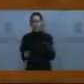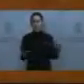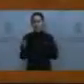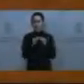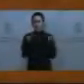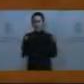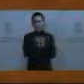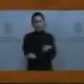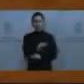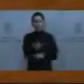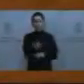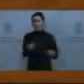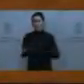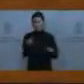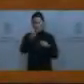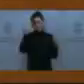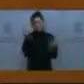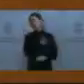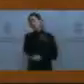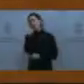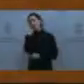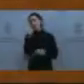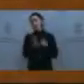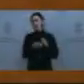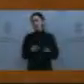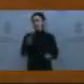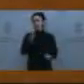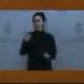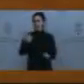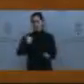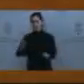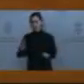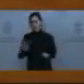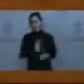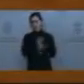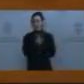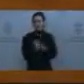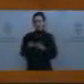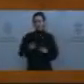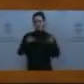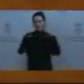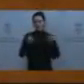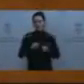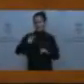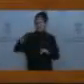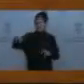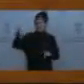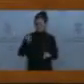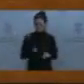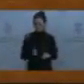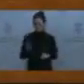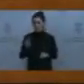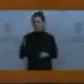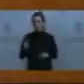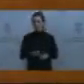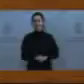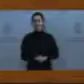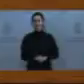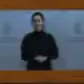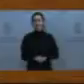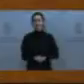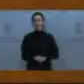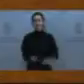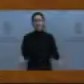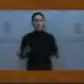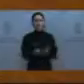deuda pública, acudan a Bruselas, acudan a la Unión Europea y piden que se cambie. Allí tienen sus representantes, pídanlo allí, que es donde tienen que hacerlo. El